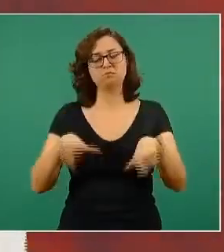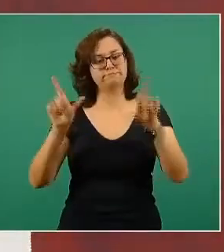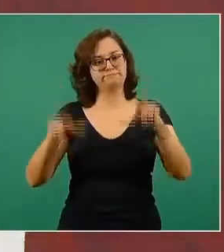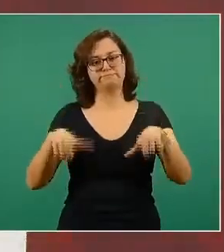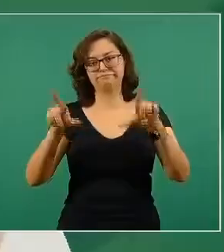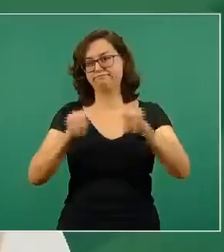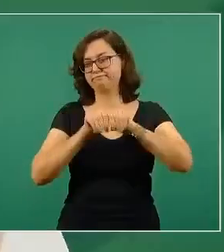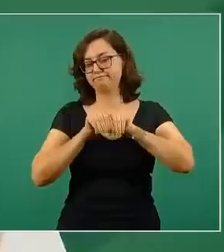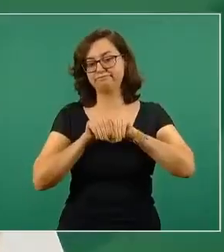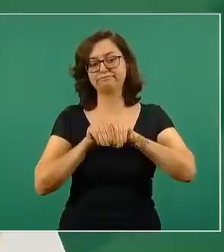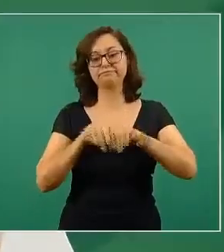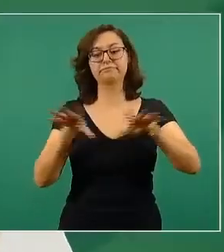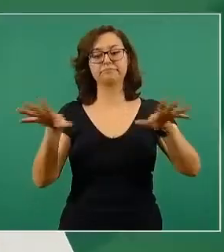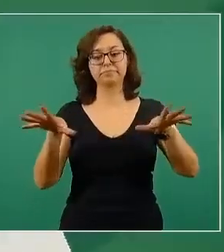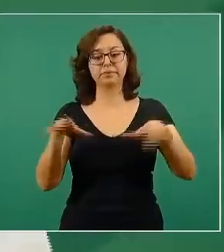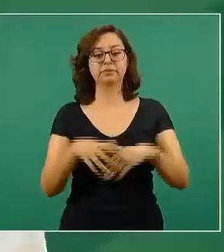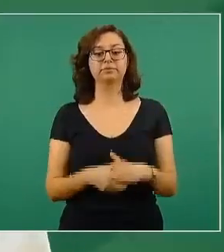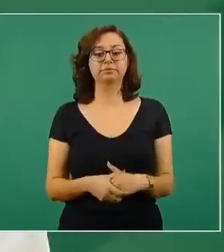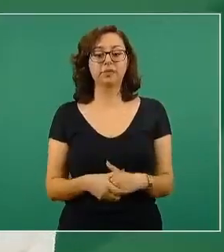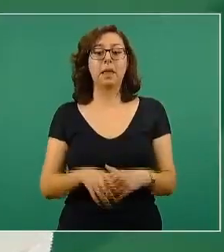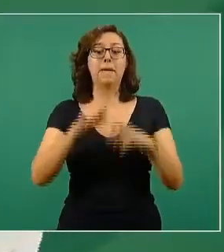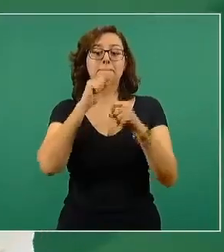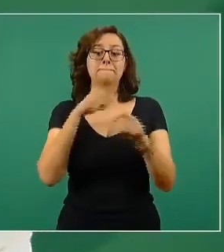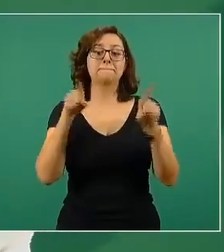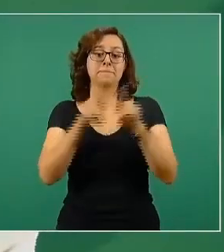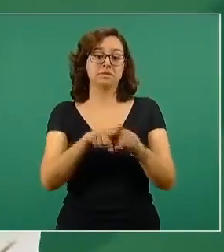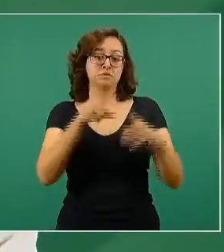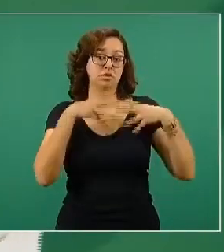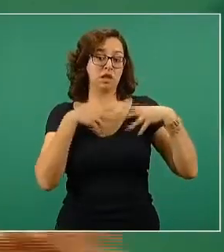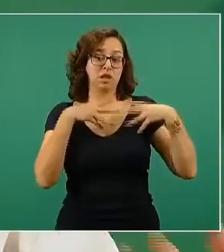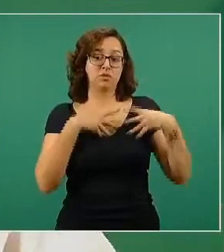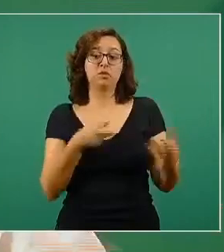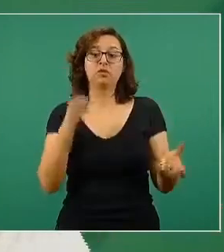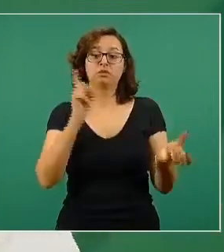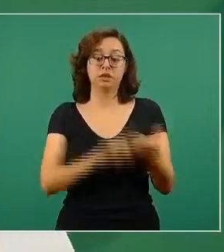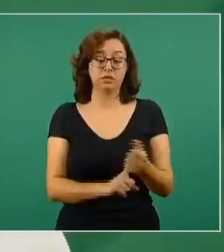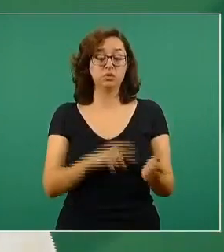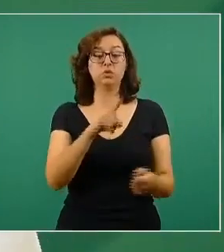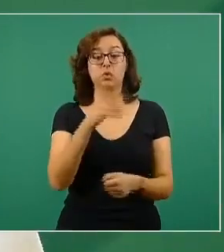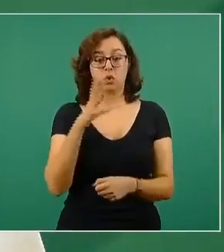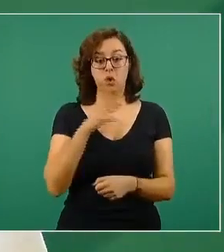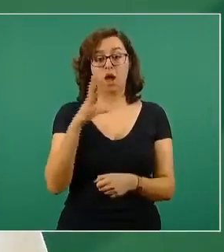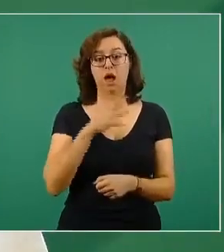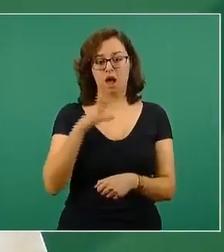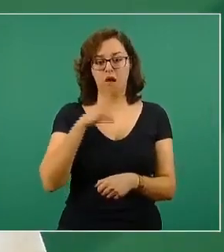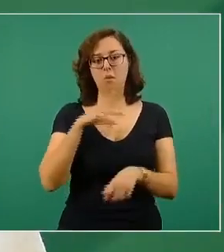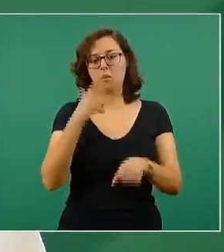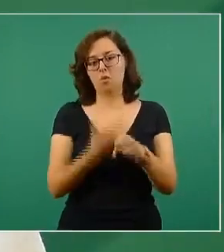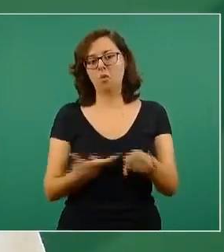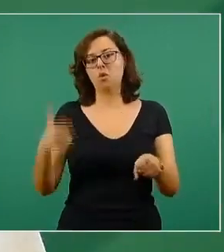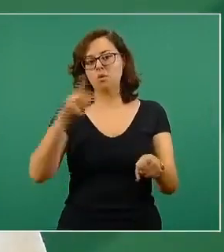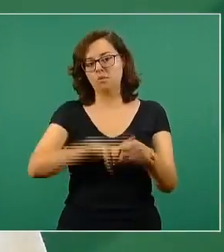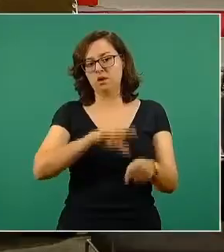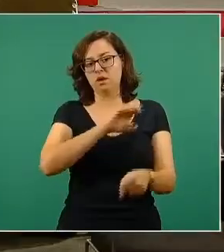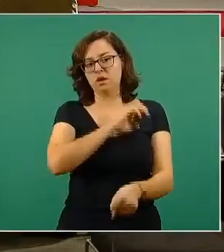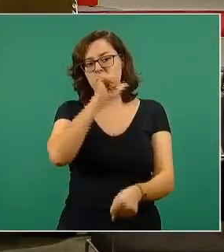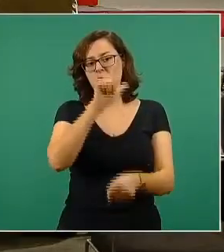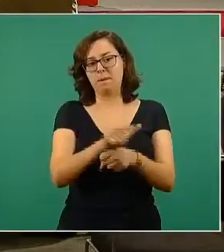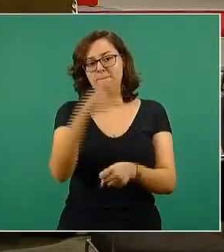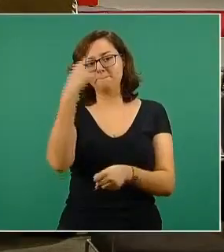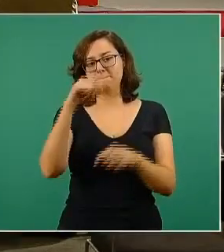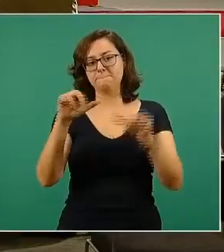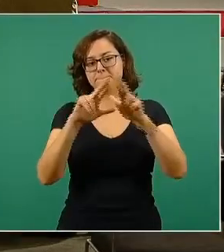Y por supuesto la Fundación Teletón tiene a disposición servicios de